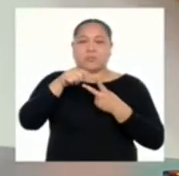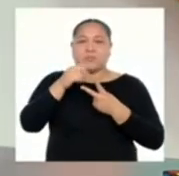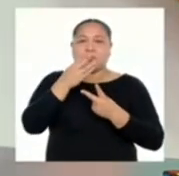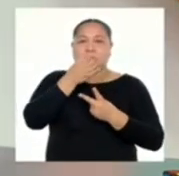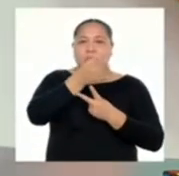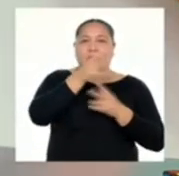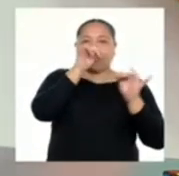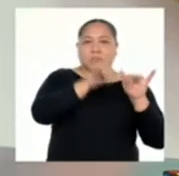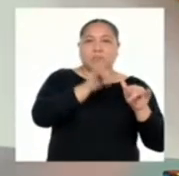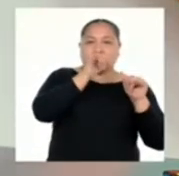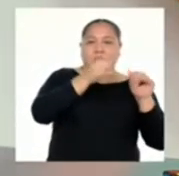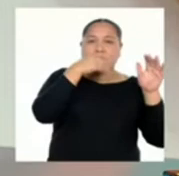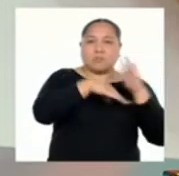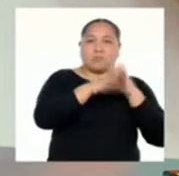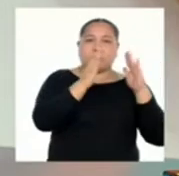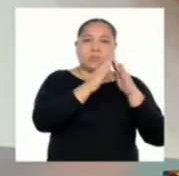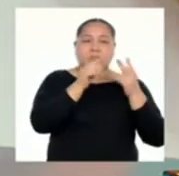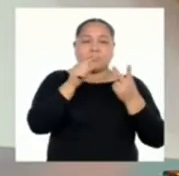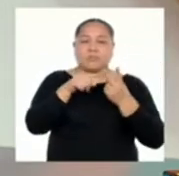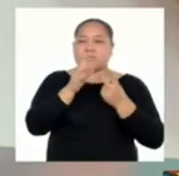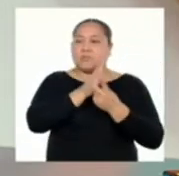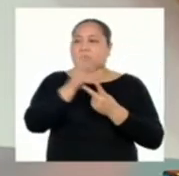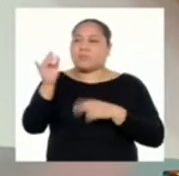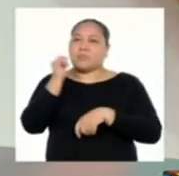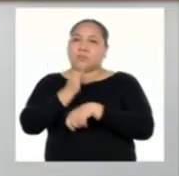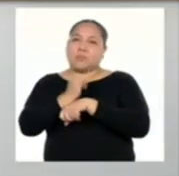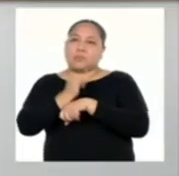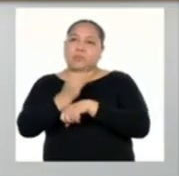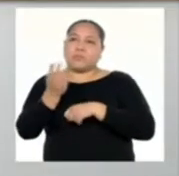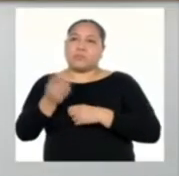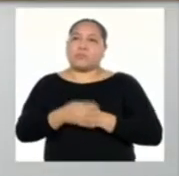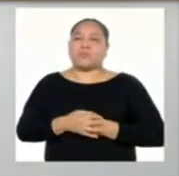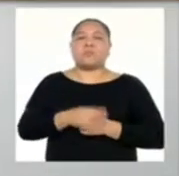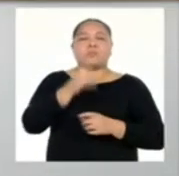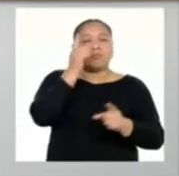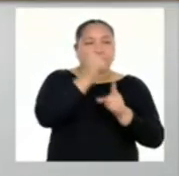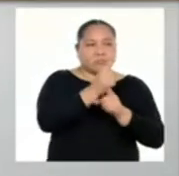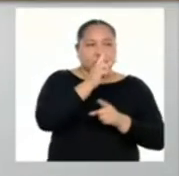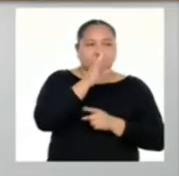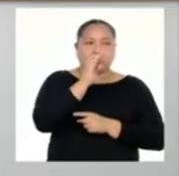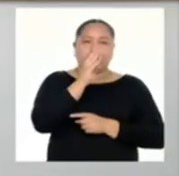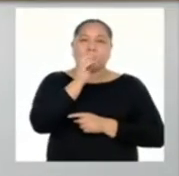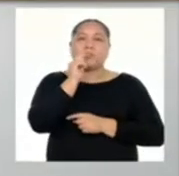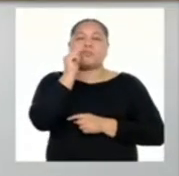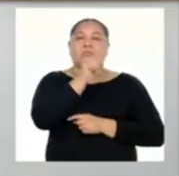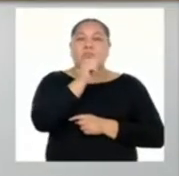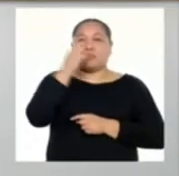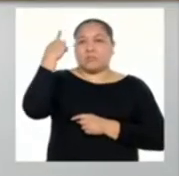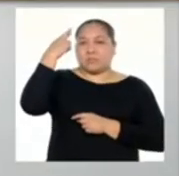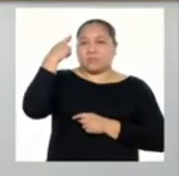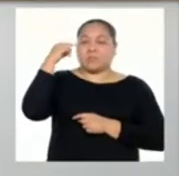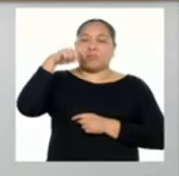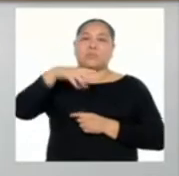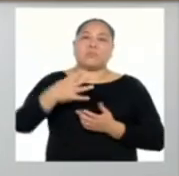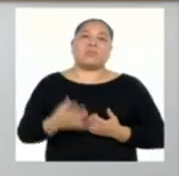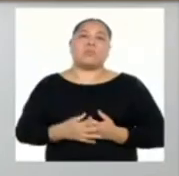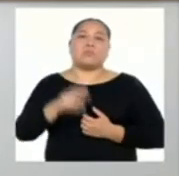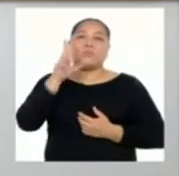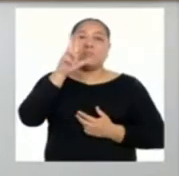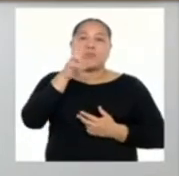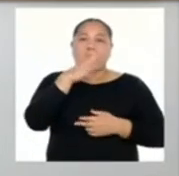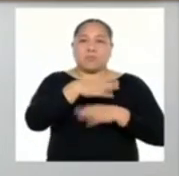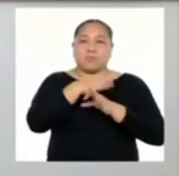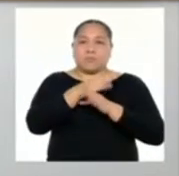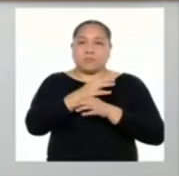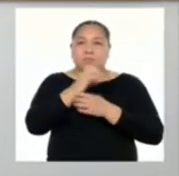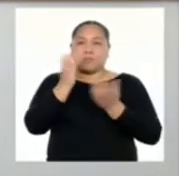se podían quedar en casa o iban a los conventos. Correcto, Rebot. Por eso existían 3 tipos